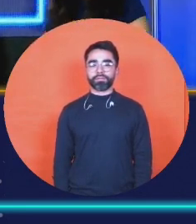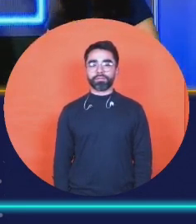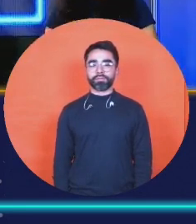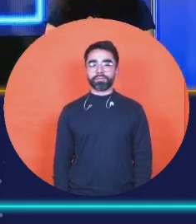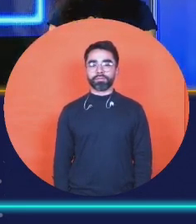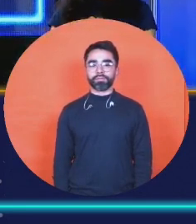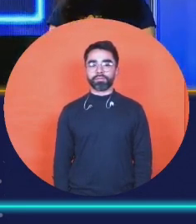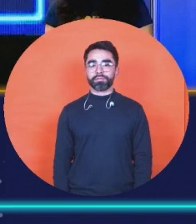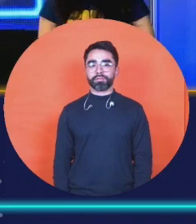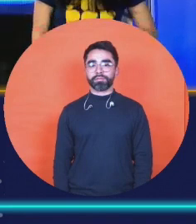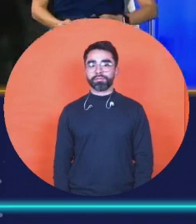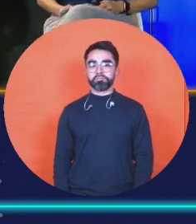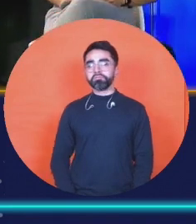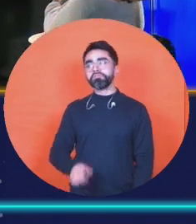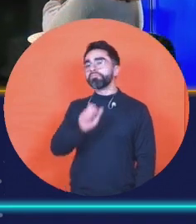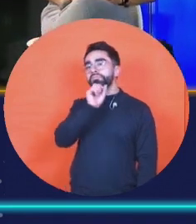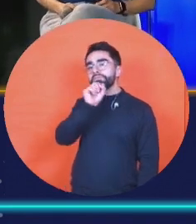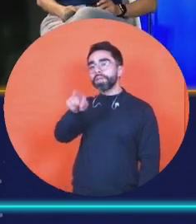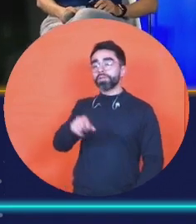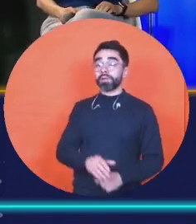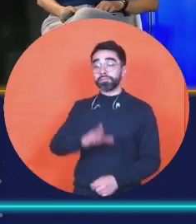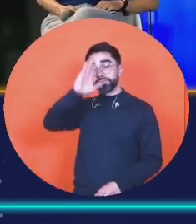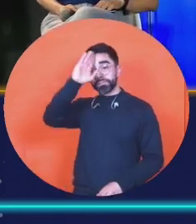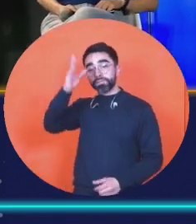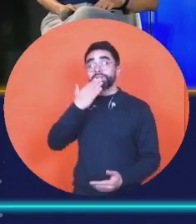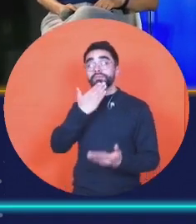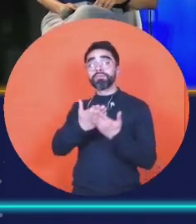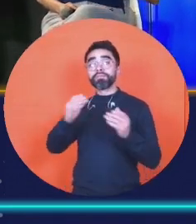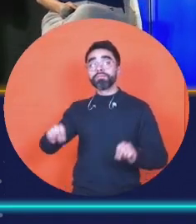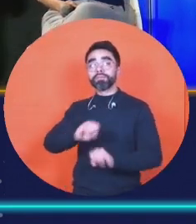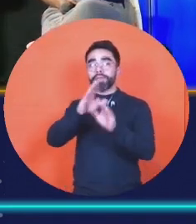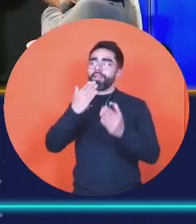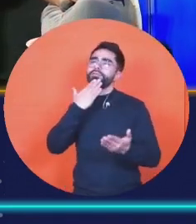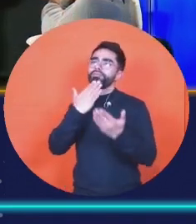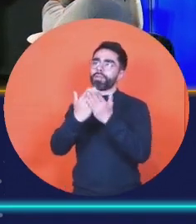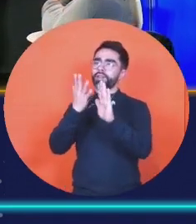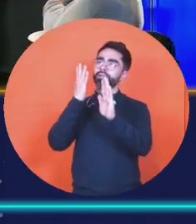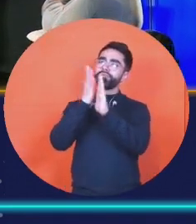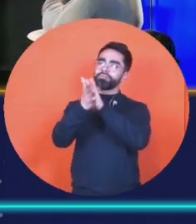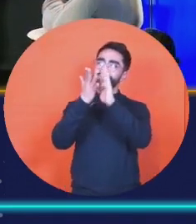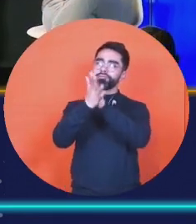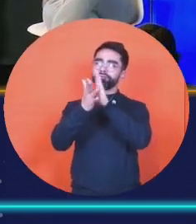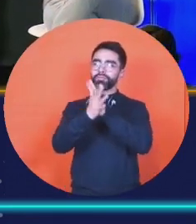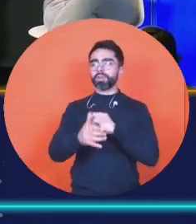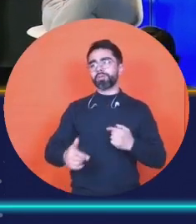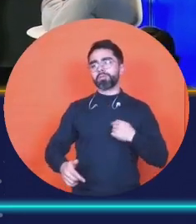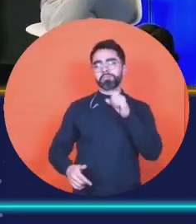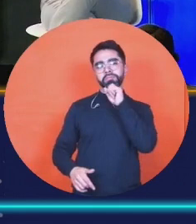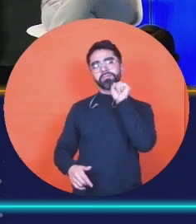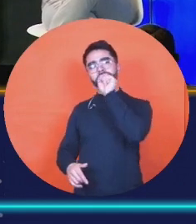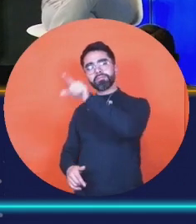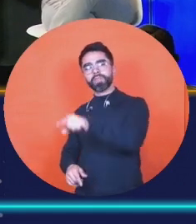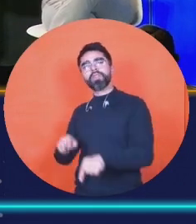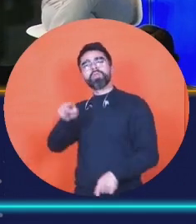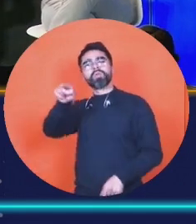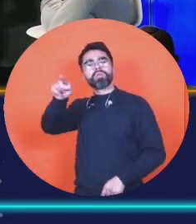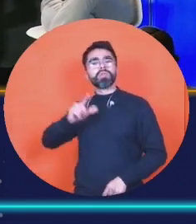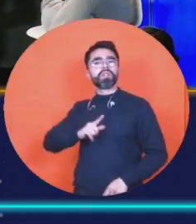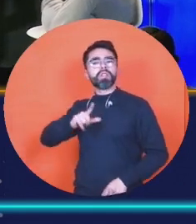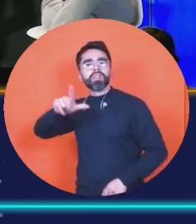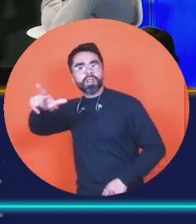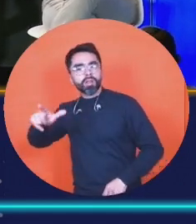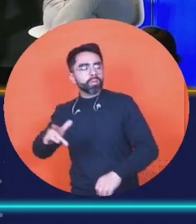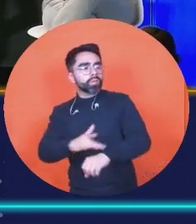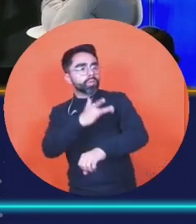Hola, buenos días. Primero, gracias por la charla. Tengo una pregunta específica sobre tú como líder, ¿cómo motivas